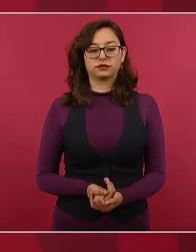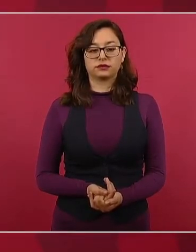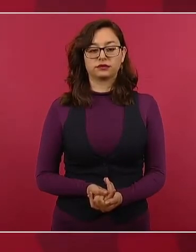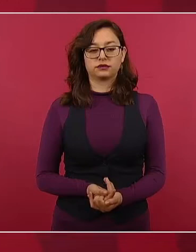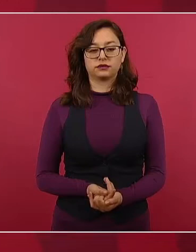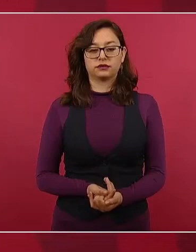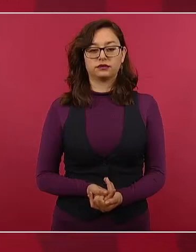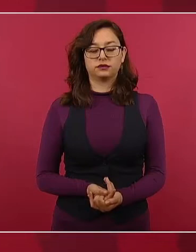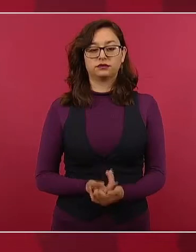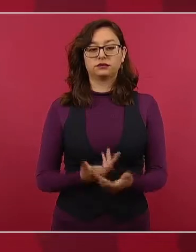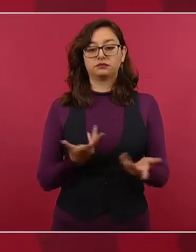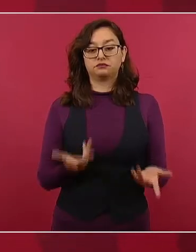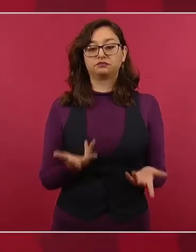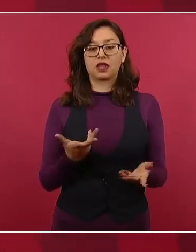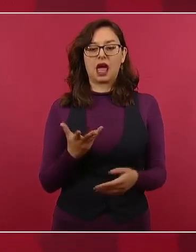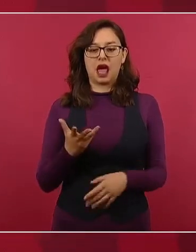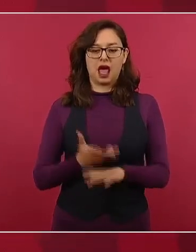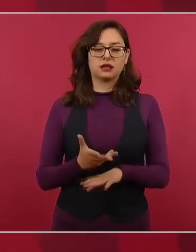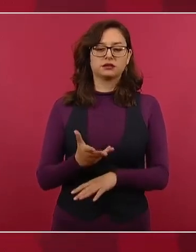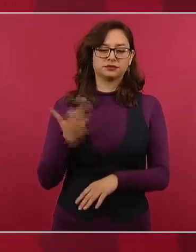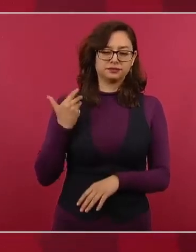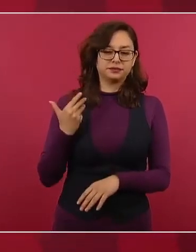que había en el servidor público